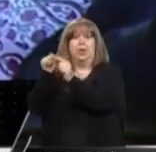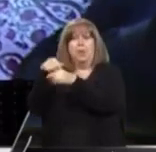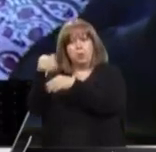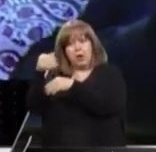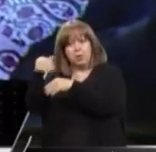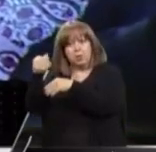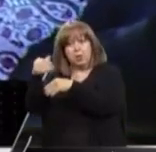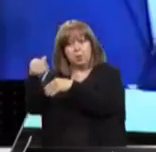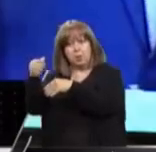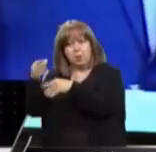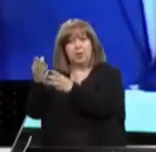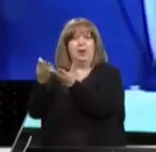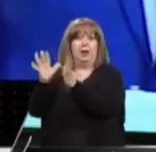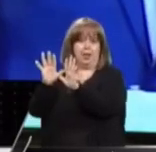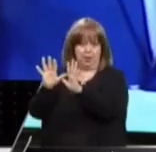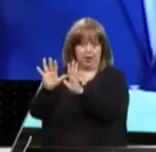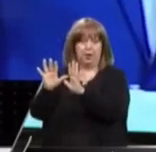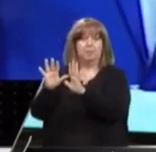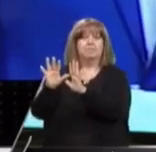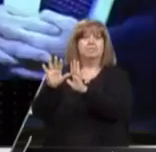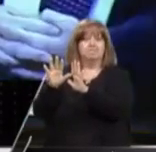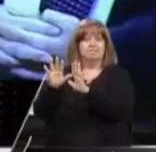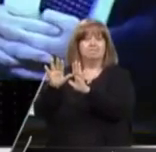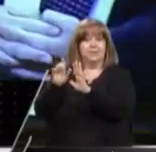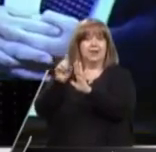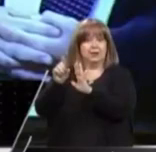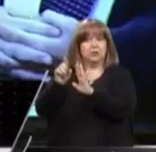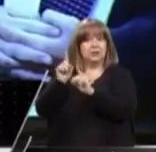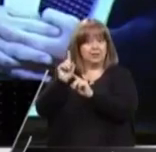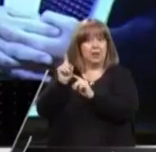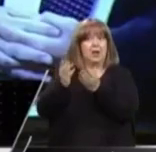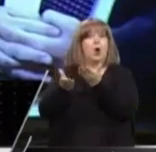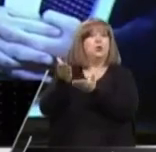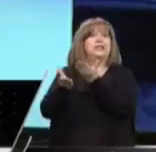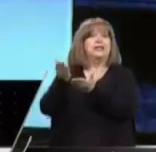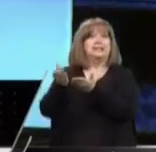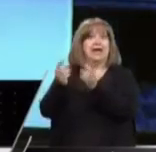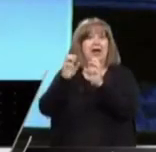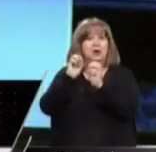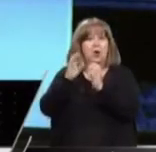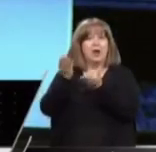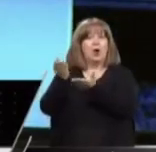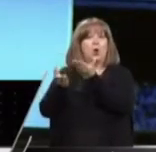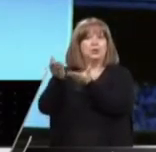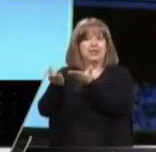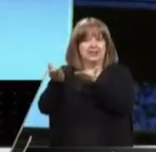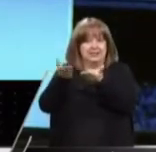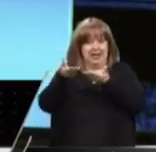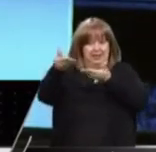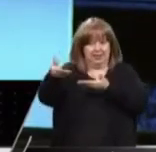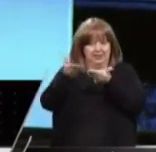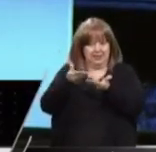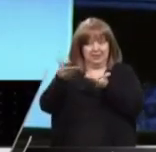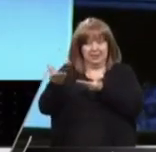por algunas cuestiones procesales, pero que, bueno, pusieron a la agenda, en la justicia en la agenda frontalmente a ambos